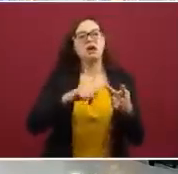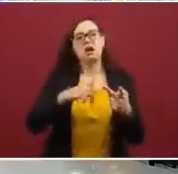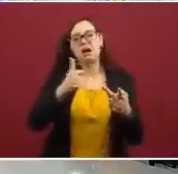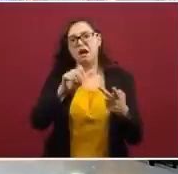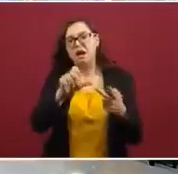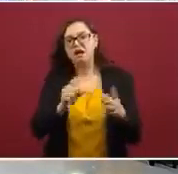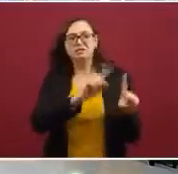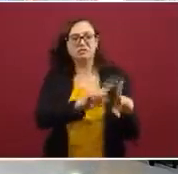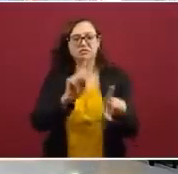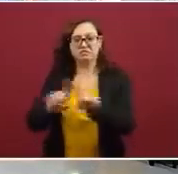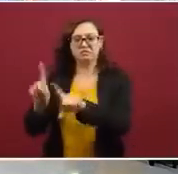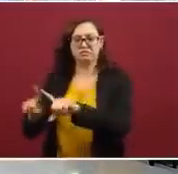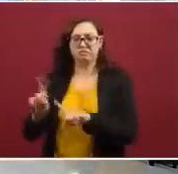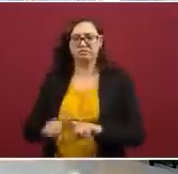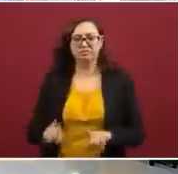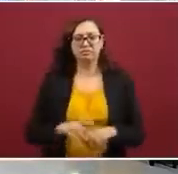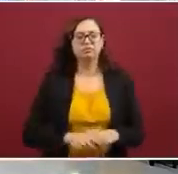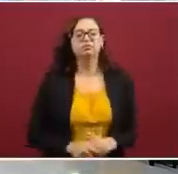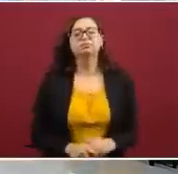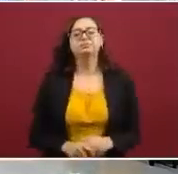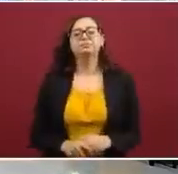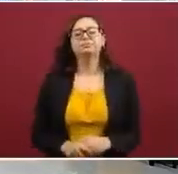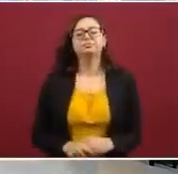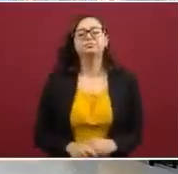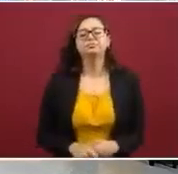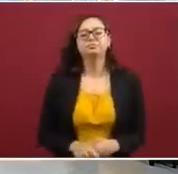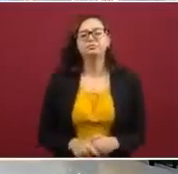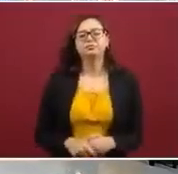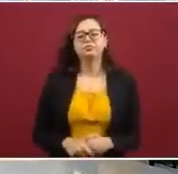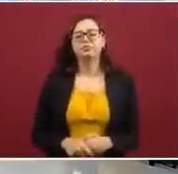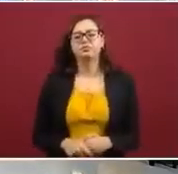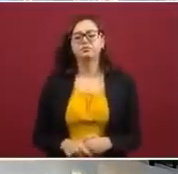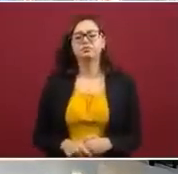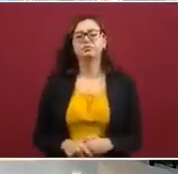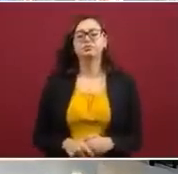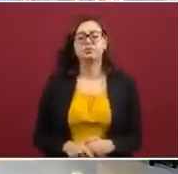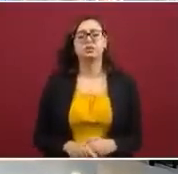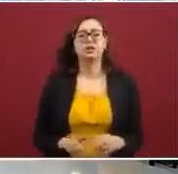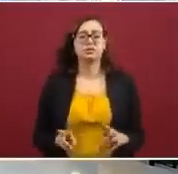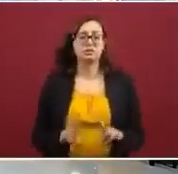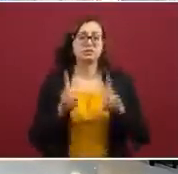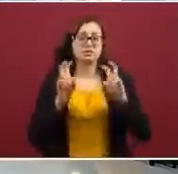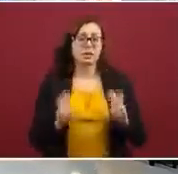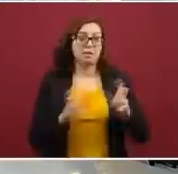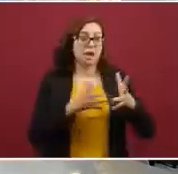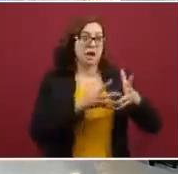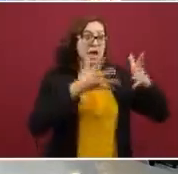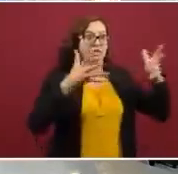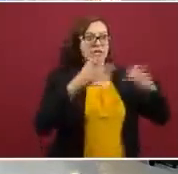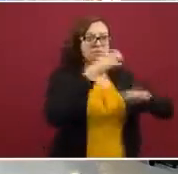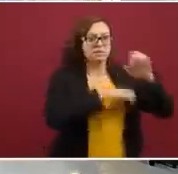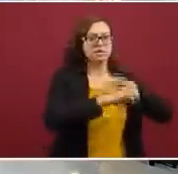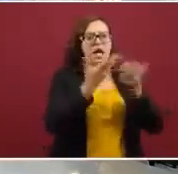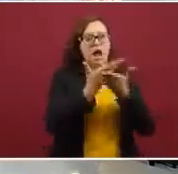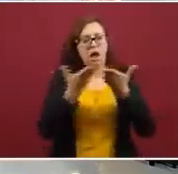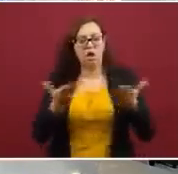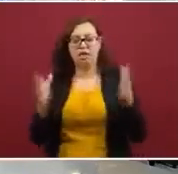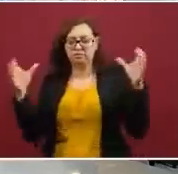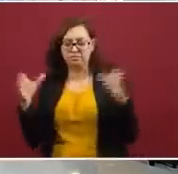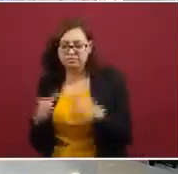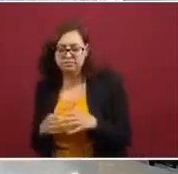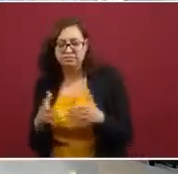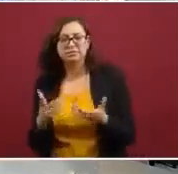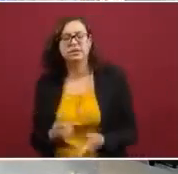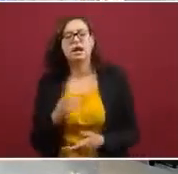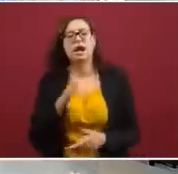De la macro nos pasamos a la microeconomía y por instrucciones del señor presidente vamos a presentar el quién es quién